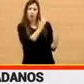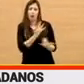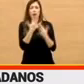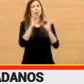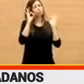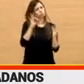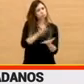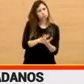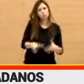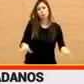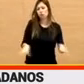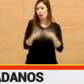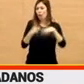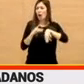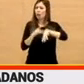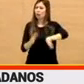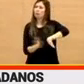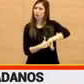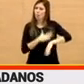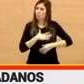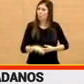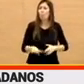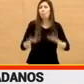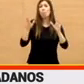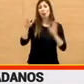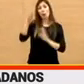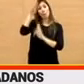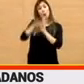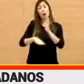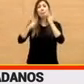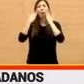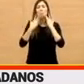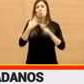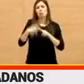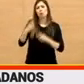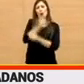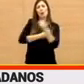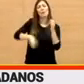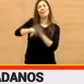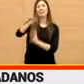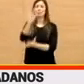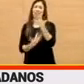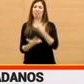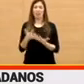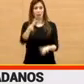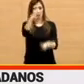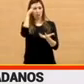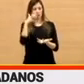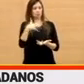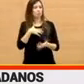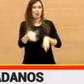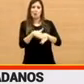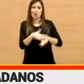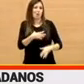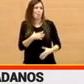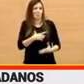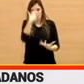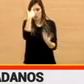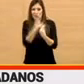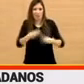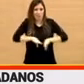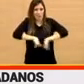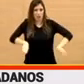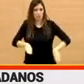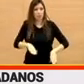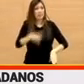izquierdas con un programa político económico de derechas. Nosotros creemos que es incompatible. Y mientras eso no cambie, no puede cambiar el